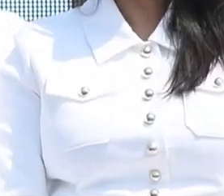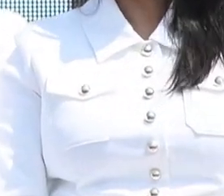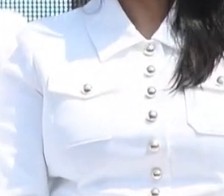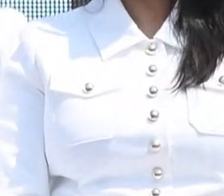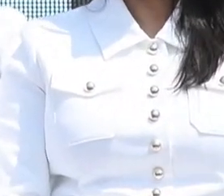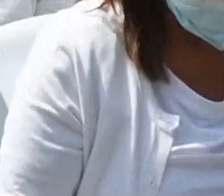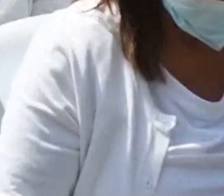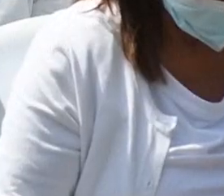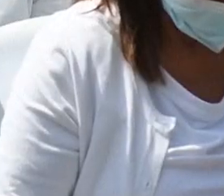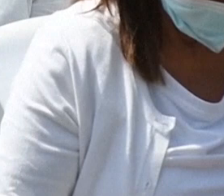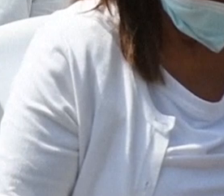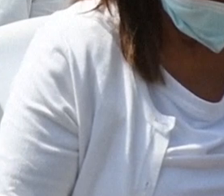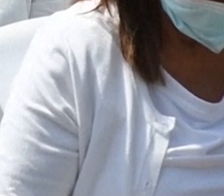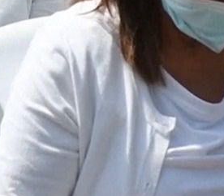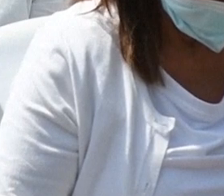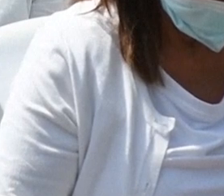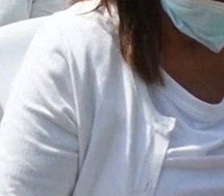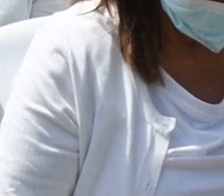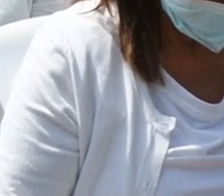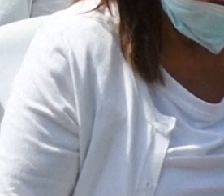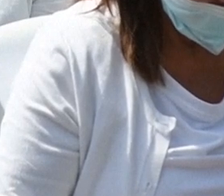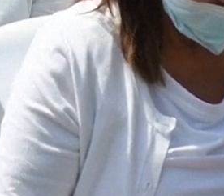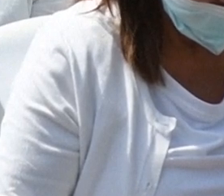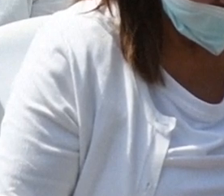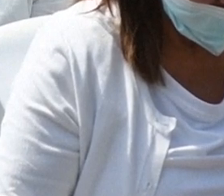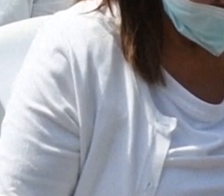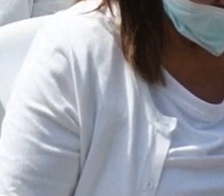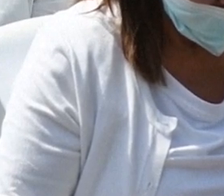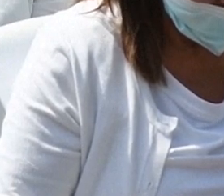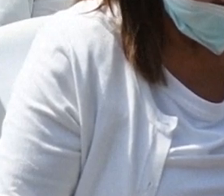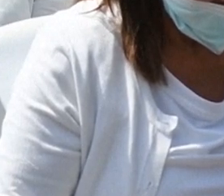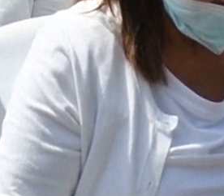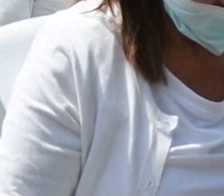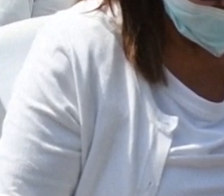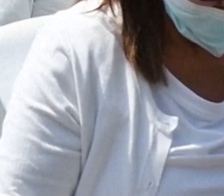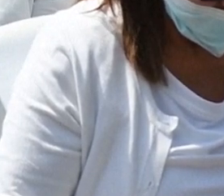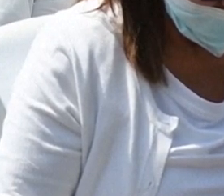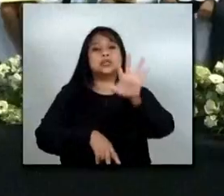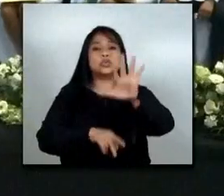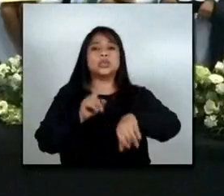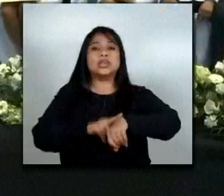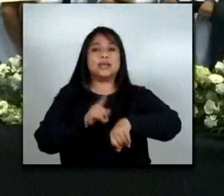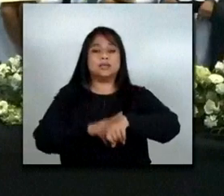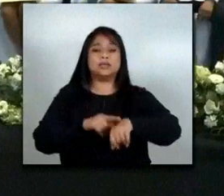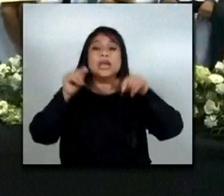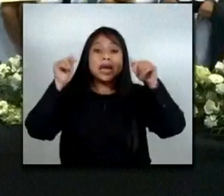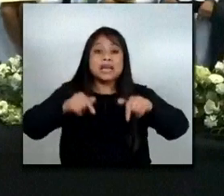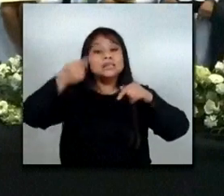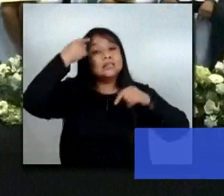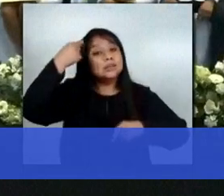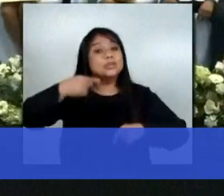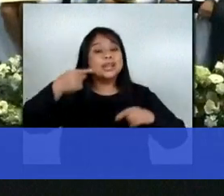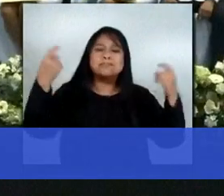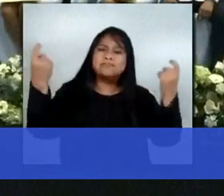oficialista endureciera las penas por aborto y cerrara la puerta al matrimonio homosexual. Este es un día para